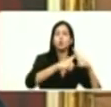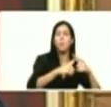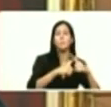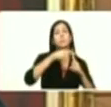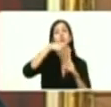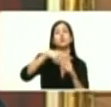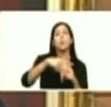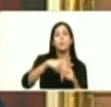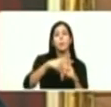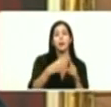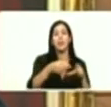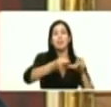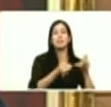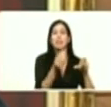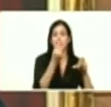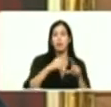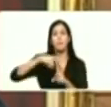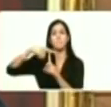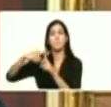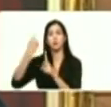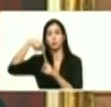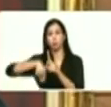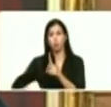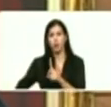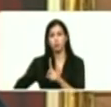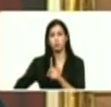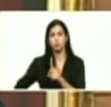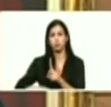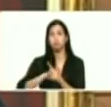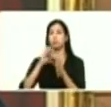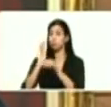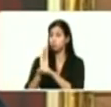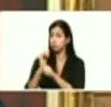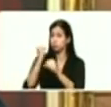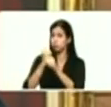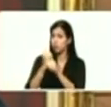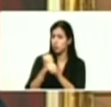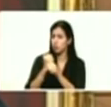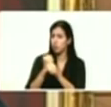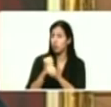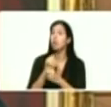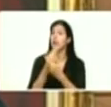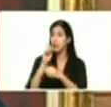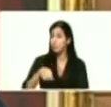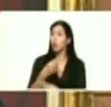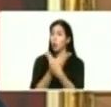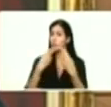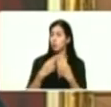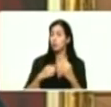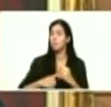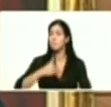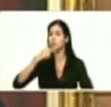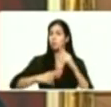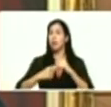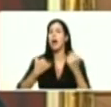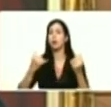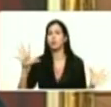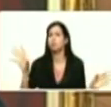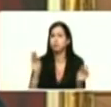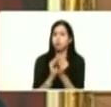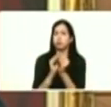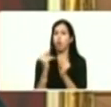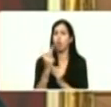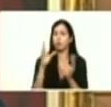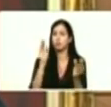trabajadoras cuidando su empleo la calidad de su empleo y con el compromiso de producir pasará de